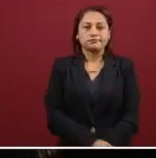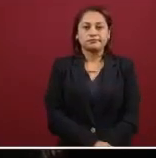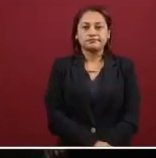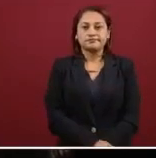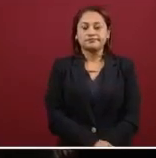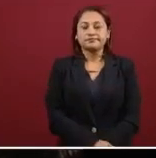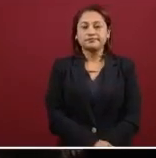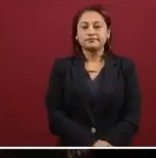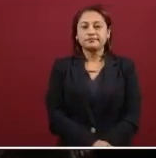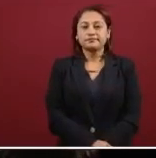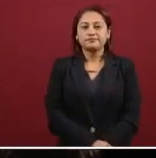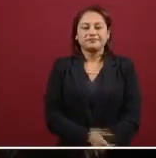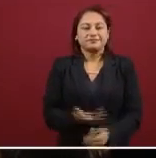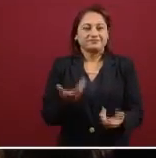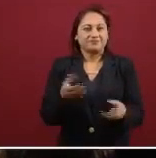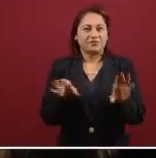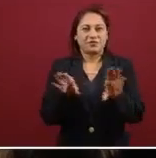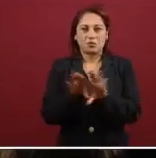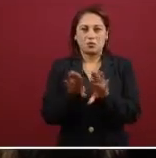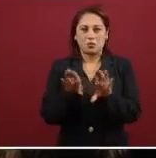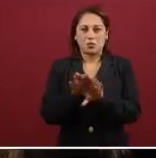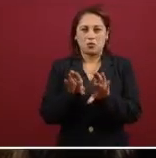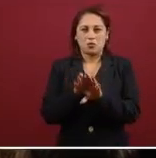cómo esos bienes materiales